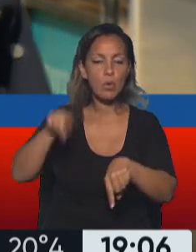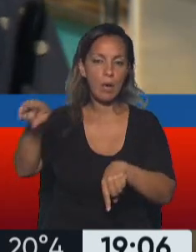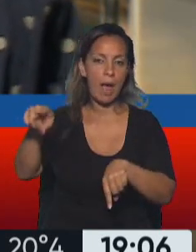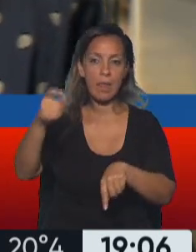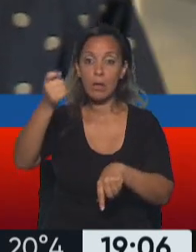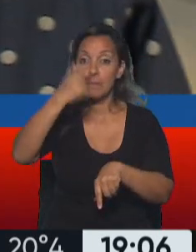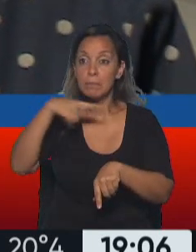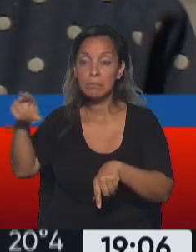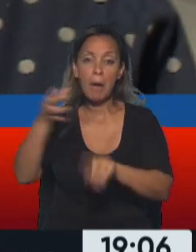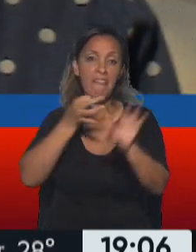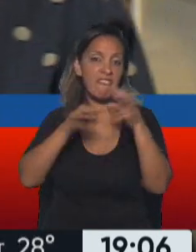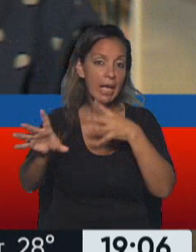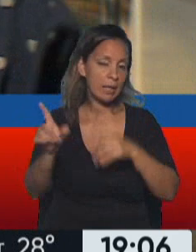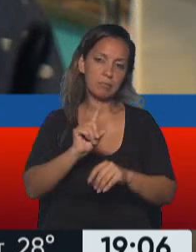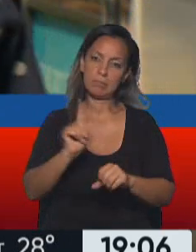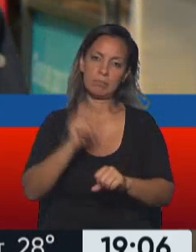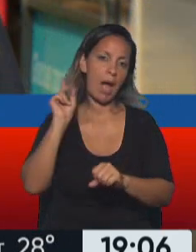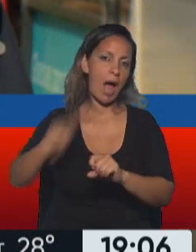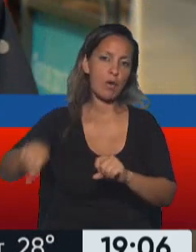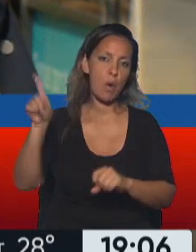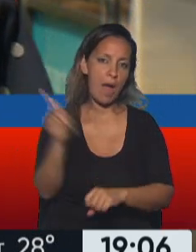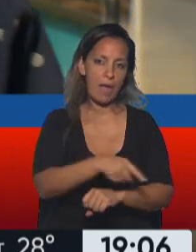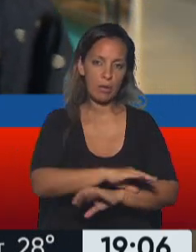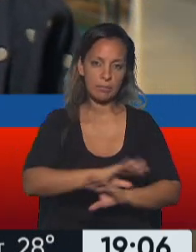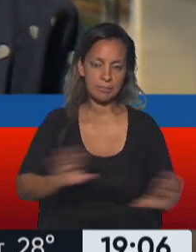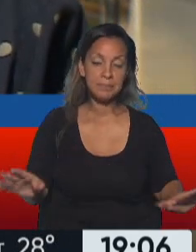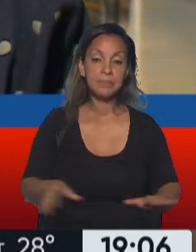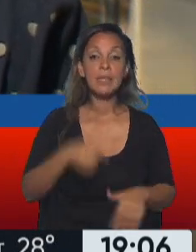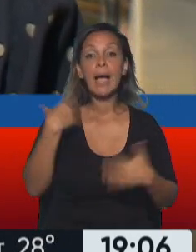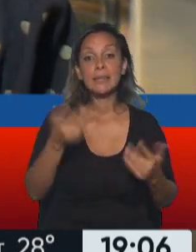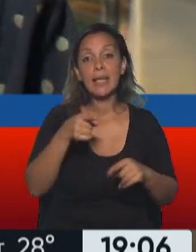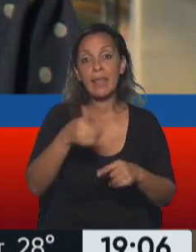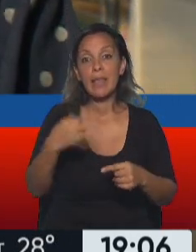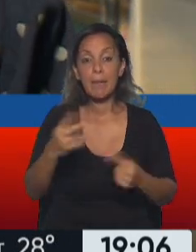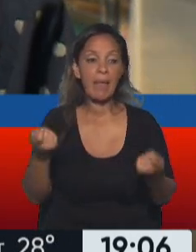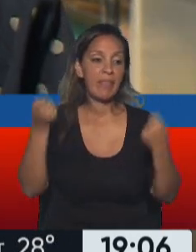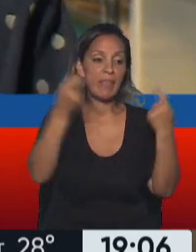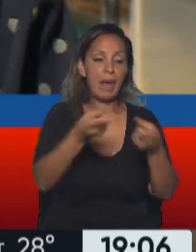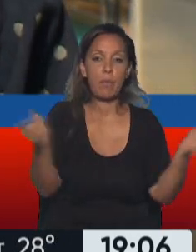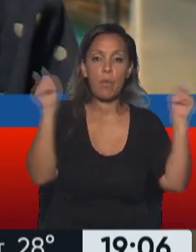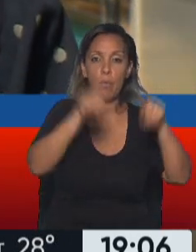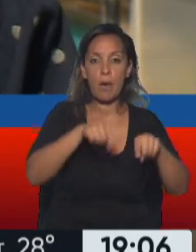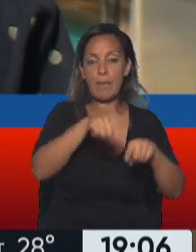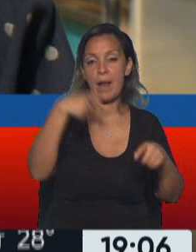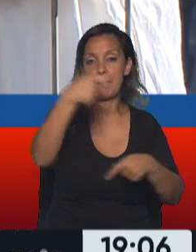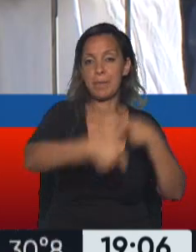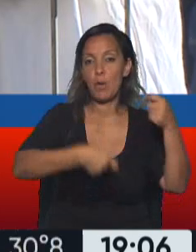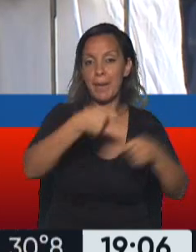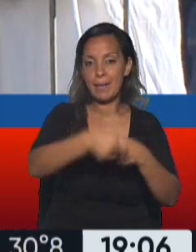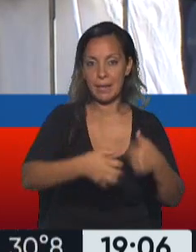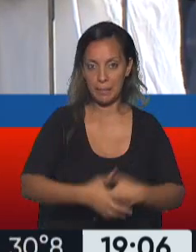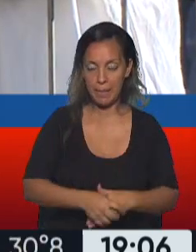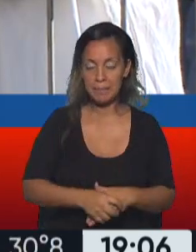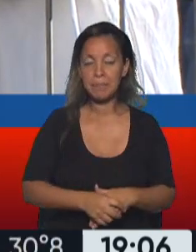de Cresta Roja a Proteinsa, o sea, la primera venta. Así que eso debería volver a Foja Cero y en eso tenemos que participar